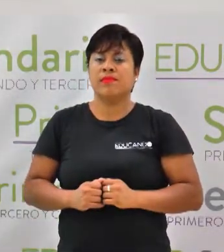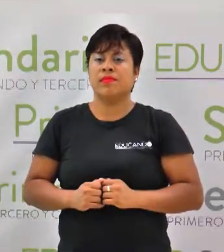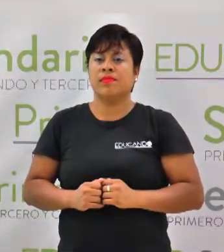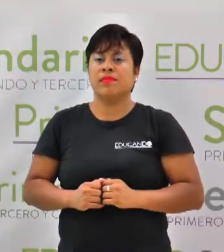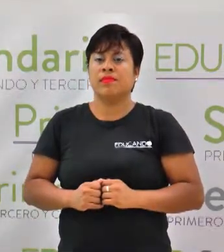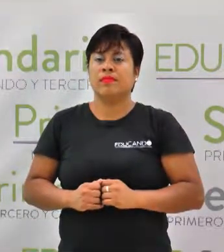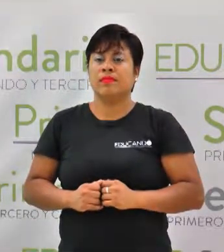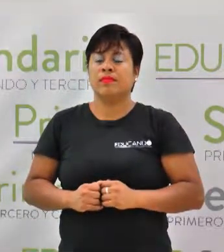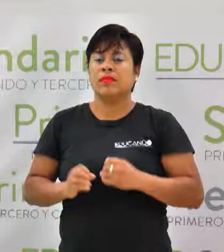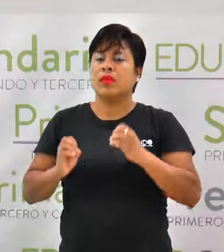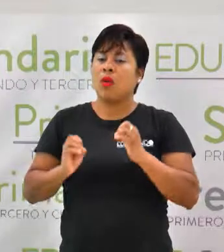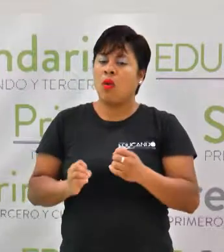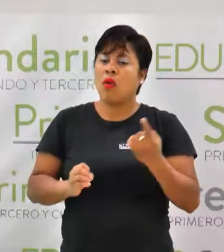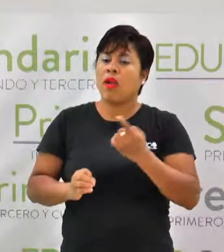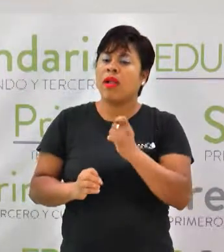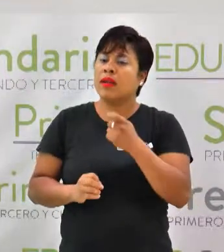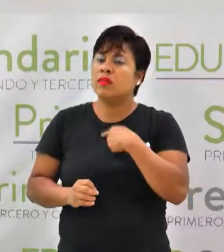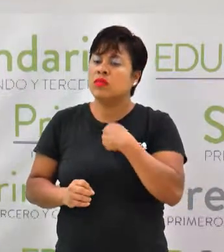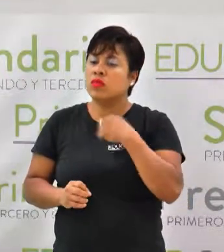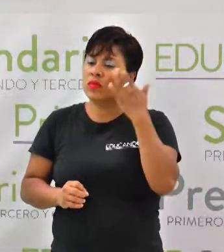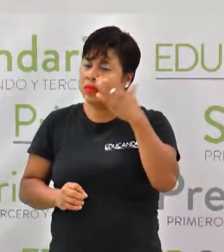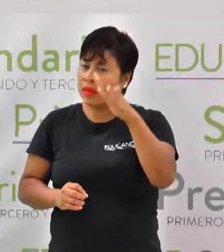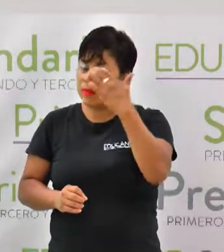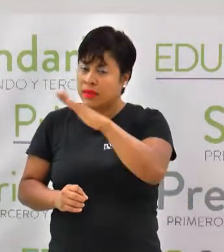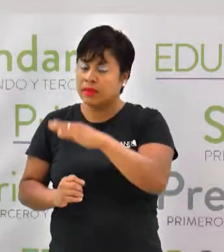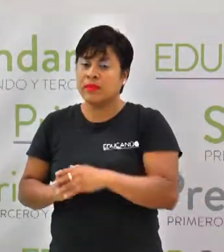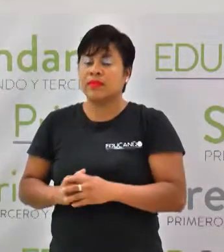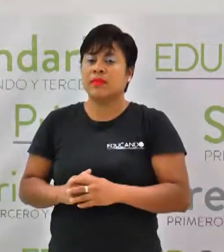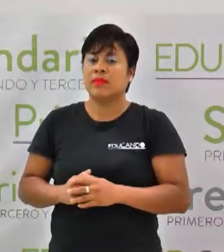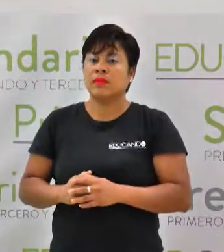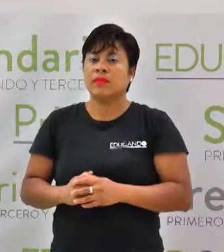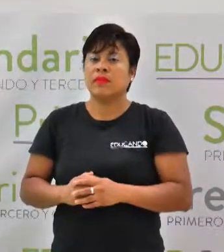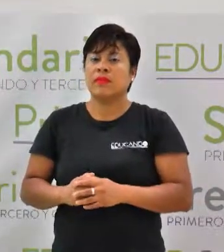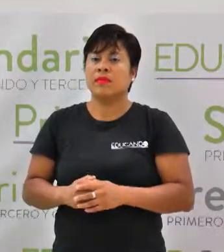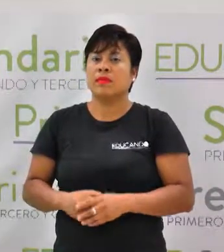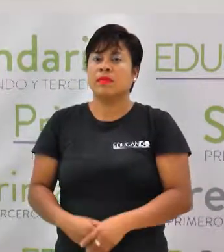sé o lo que sé